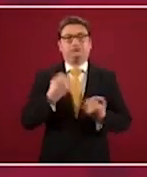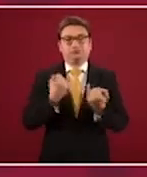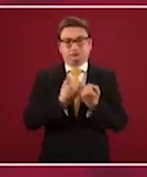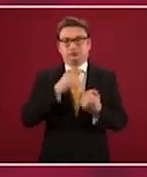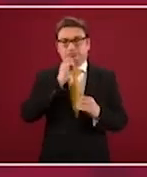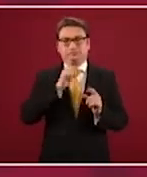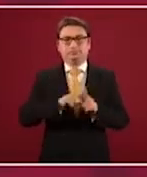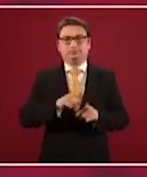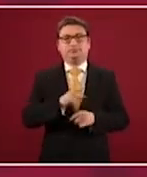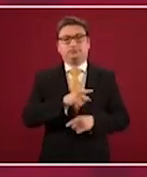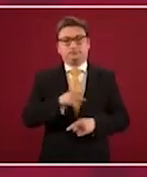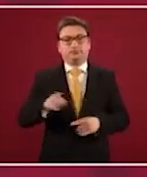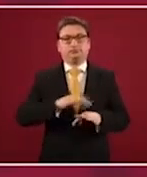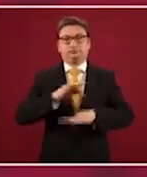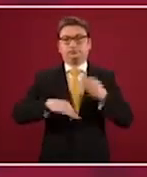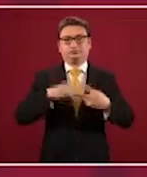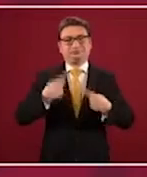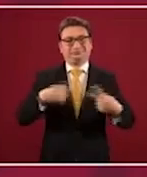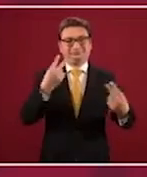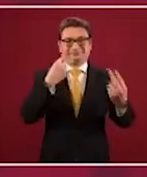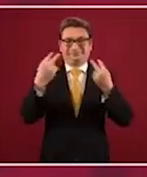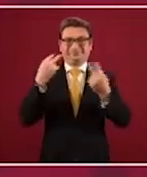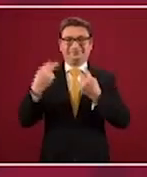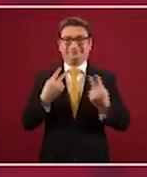tienen nos ven